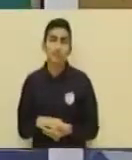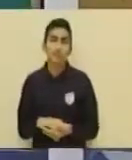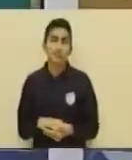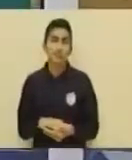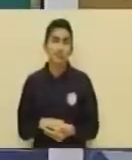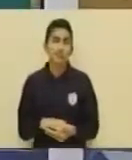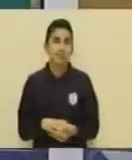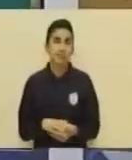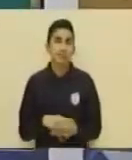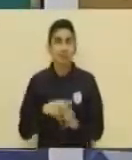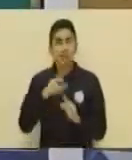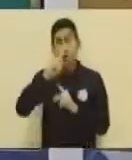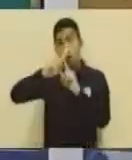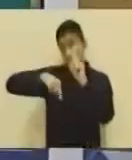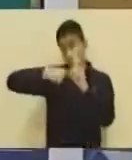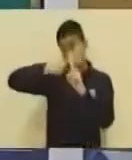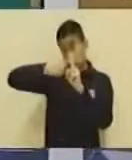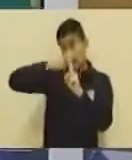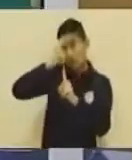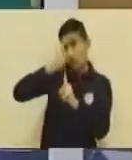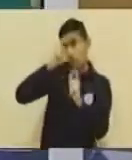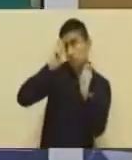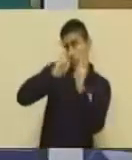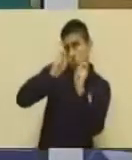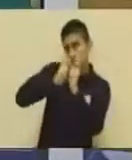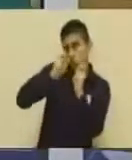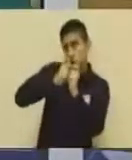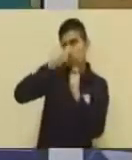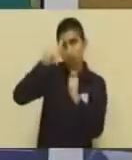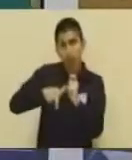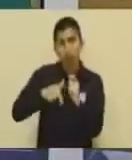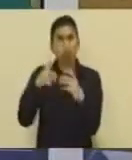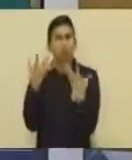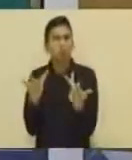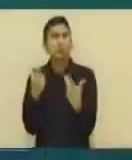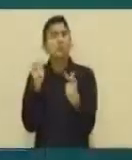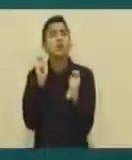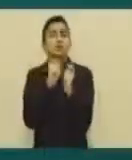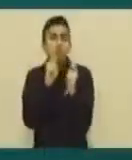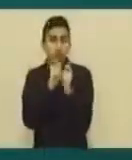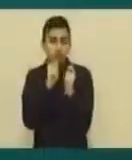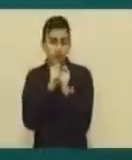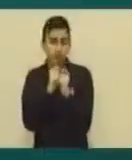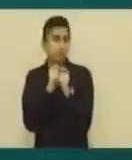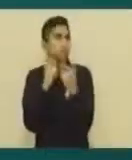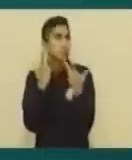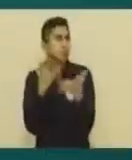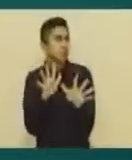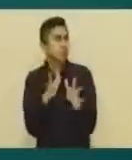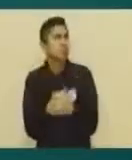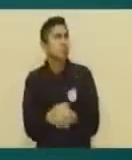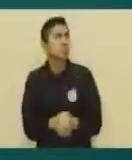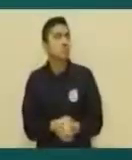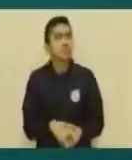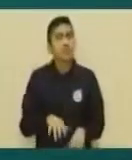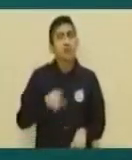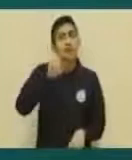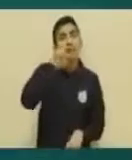la sumatoria de esos puntos. En este caso nuestra sumatoria sería de